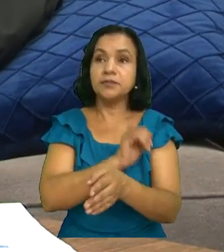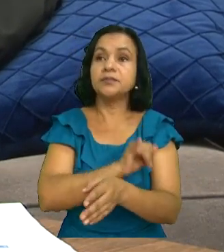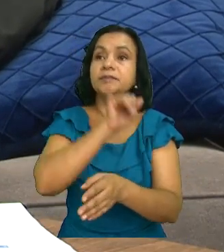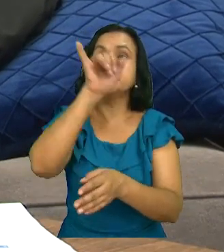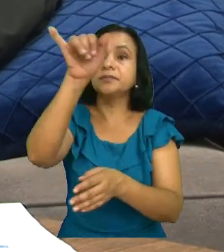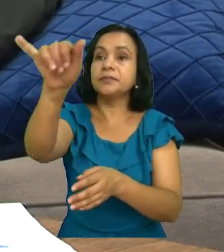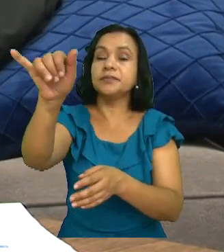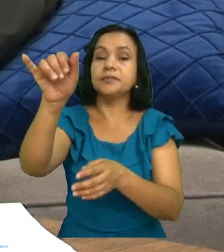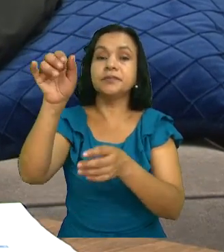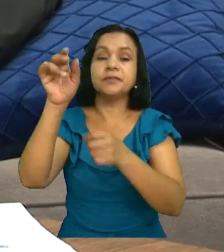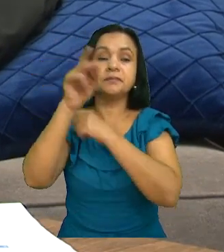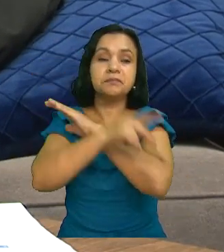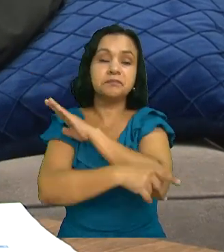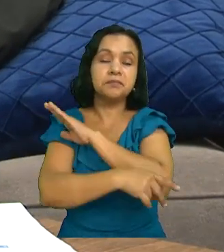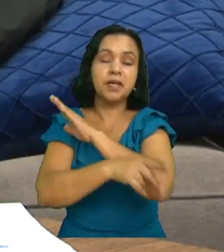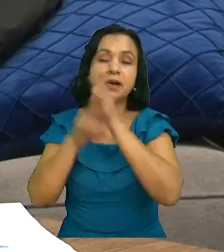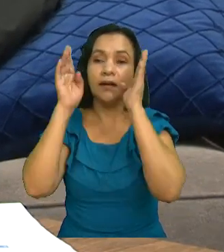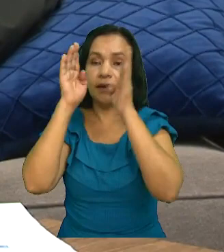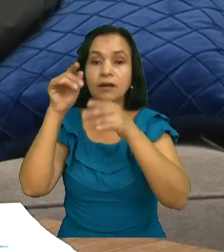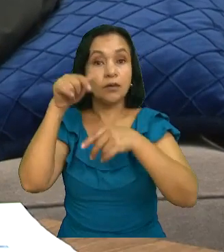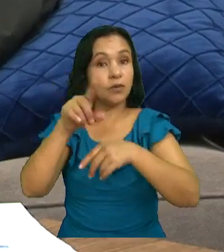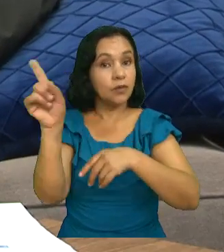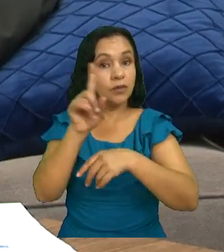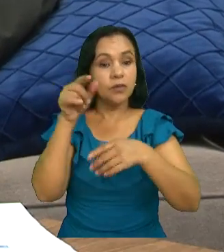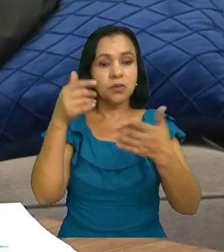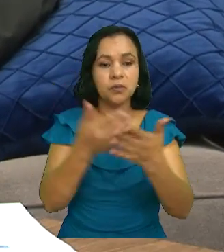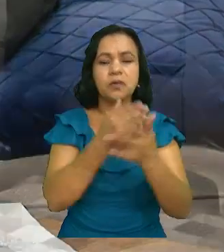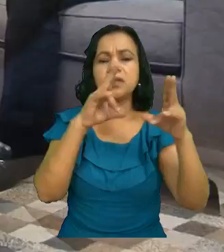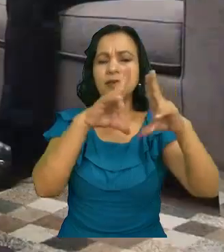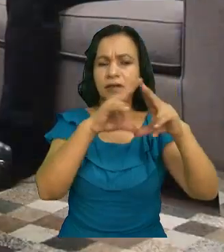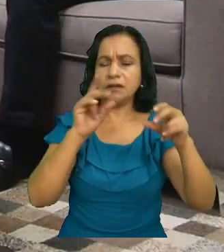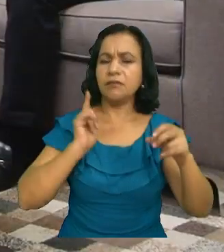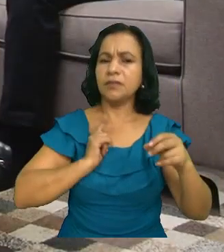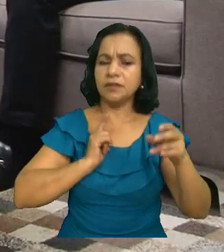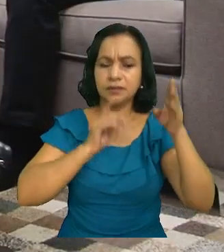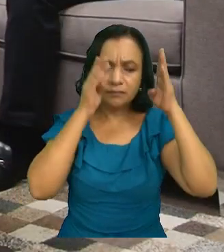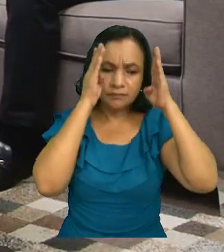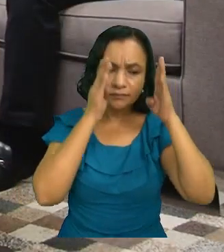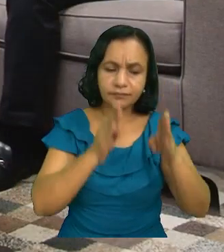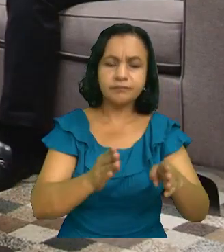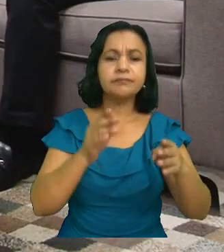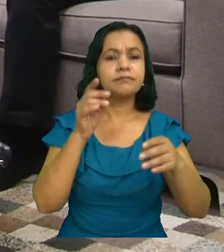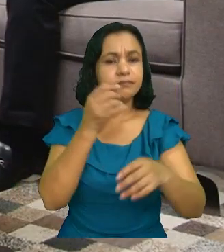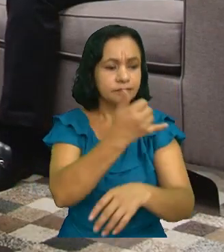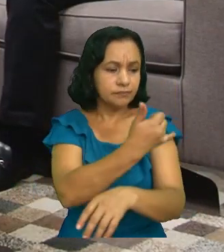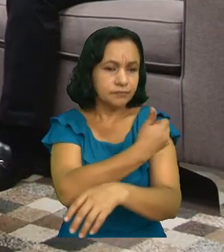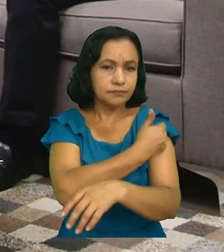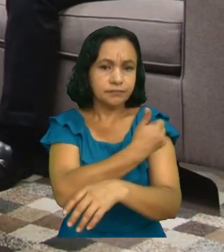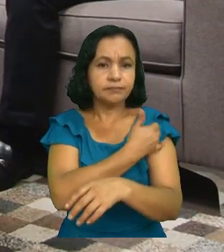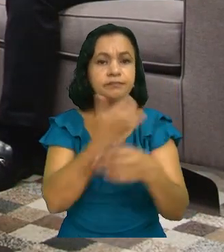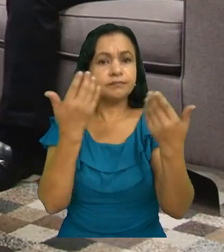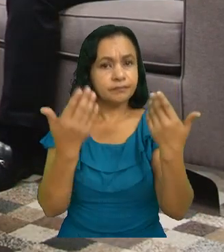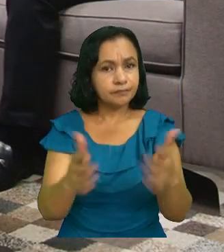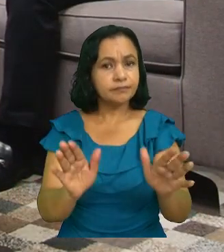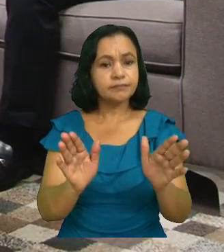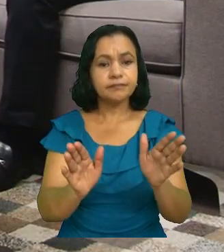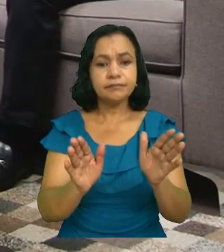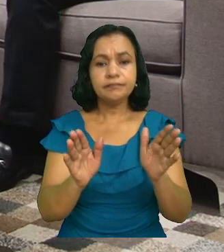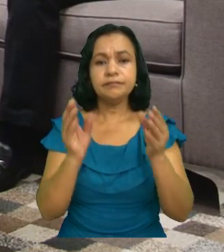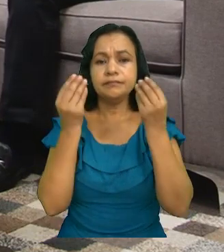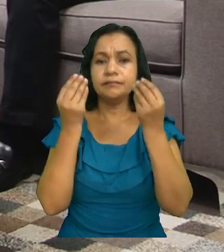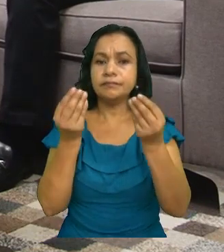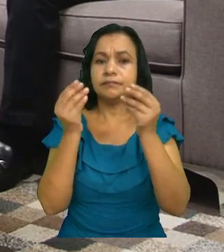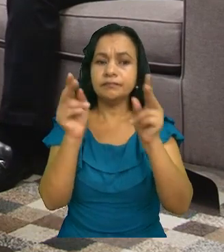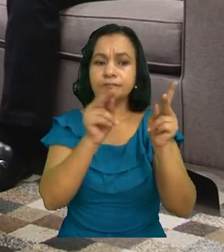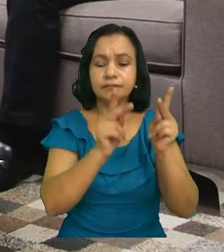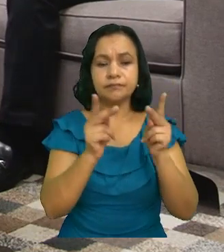para atenderlas, pues hoy estamos brindando esos servicios aquí en Nicaragua y hemos acercado esos servicios muchísimo a